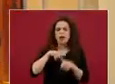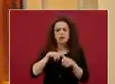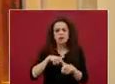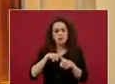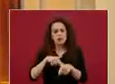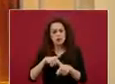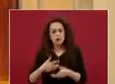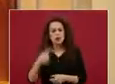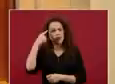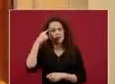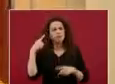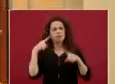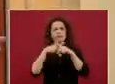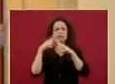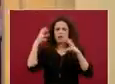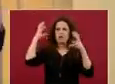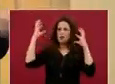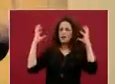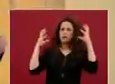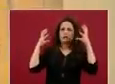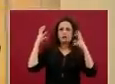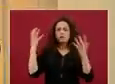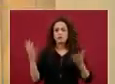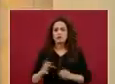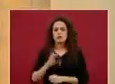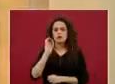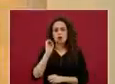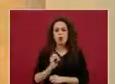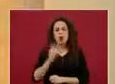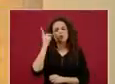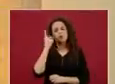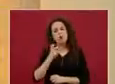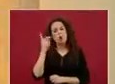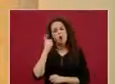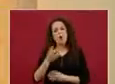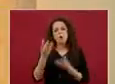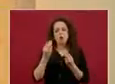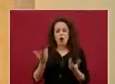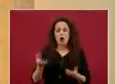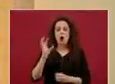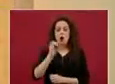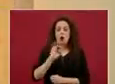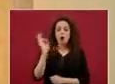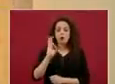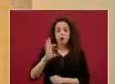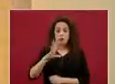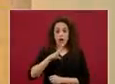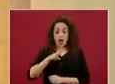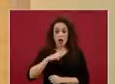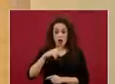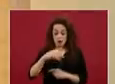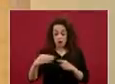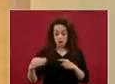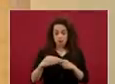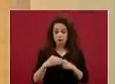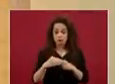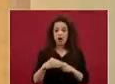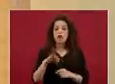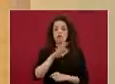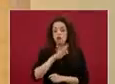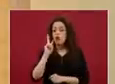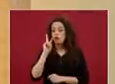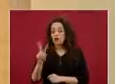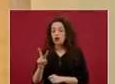o somnolencia persistente también, y una saturación, si es que tienen algún pulsoxímetro en casa, la saturación menor